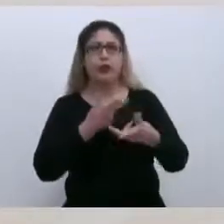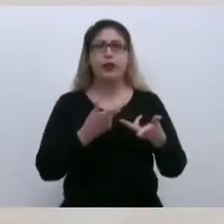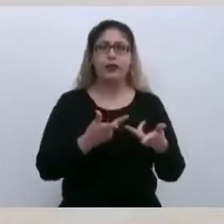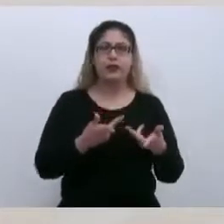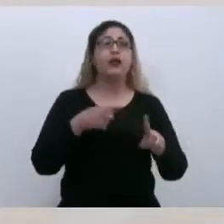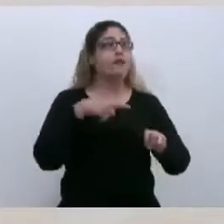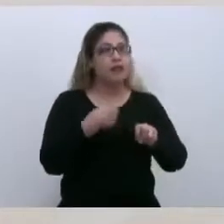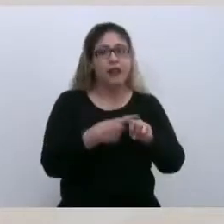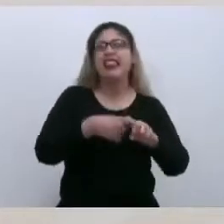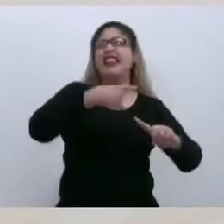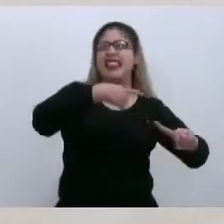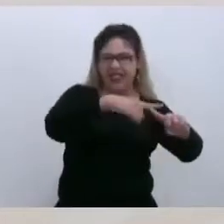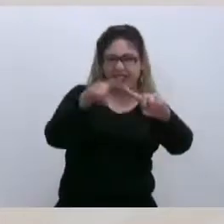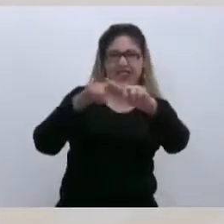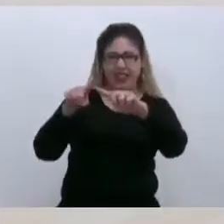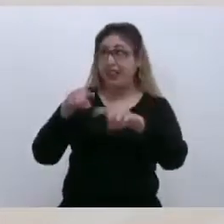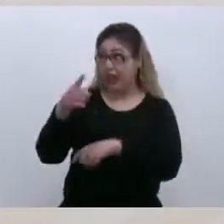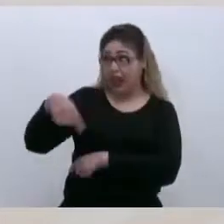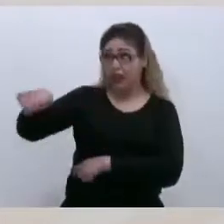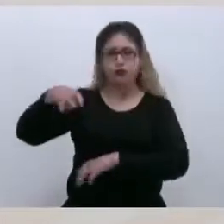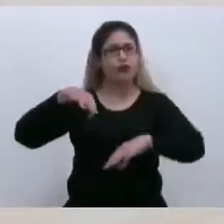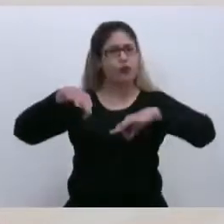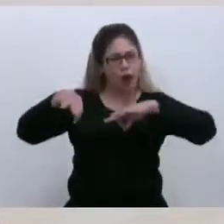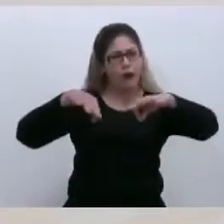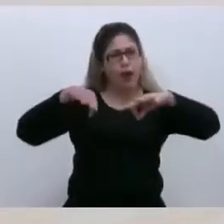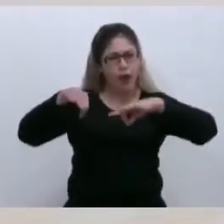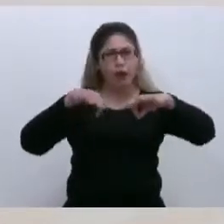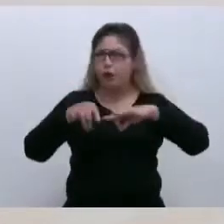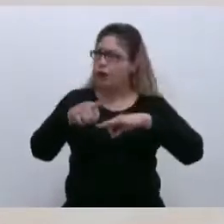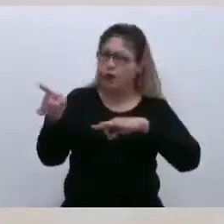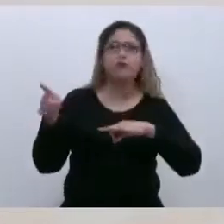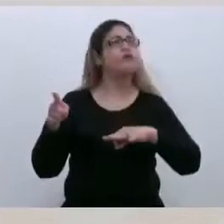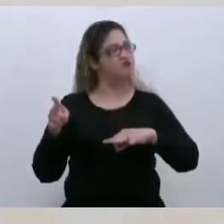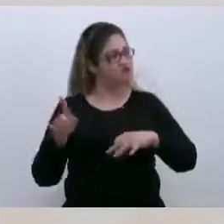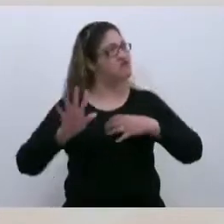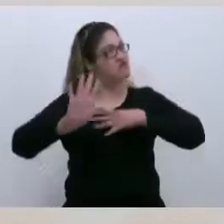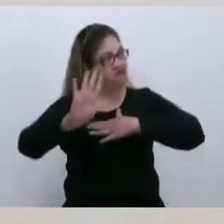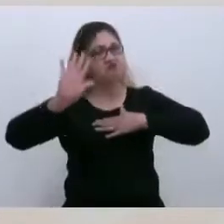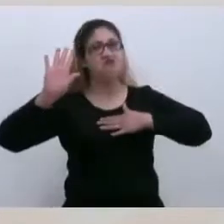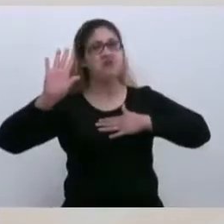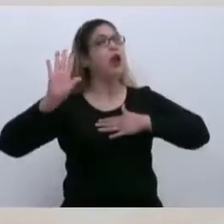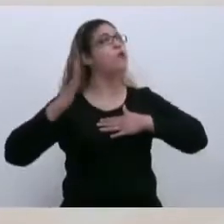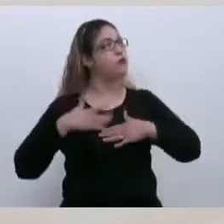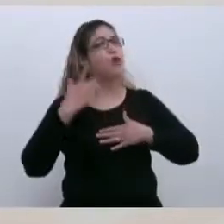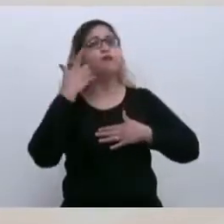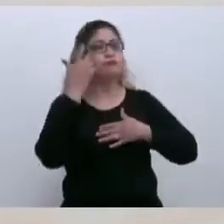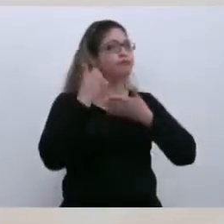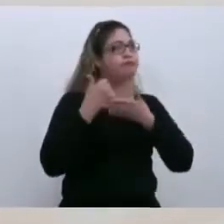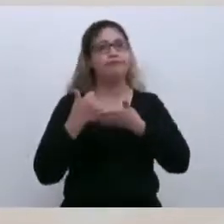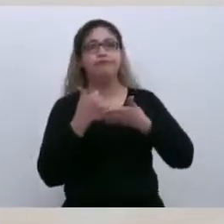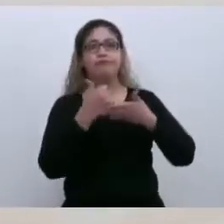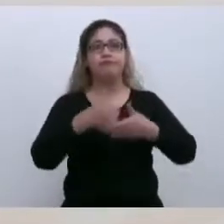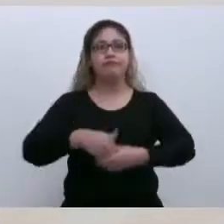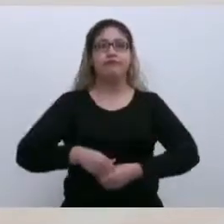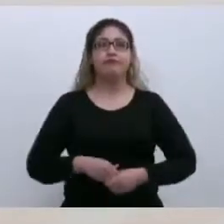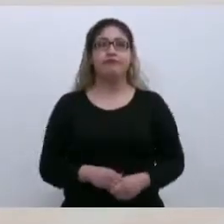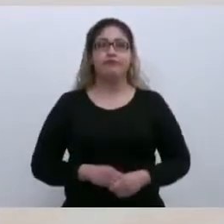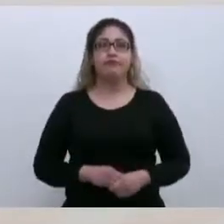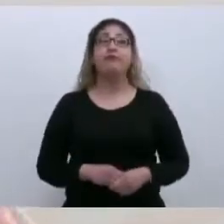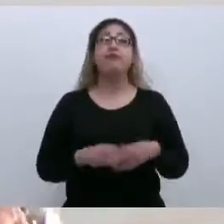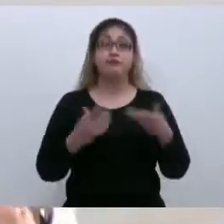vacunación avanza sin contratiempos, con la coordinación que tenemos con su